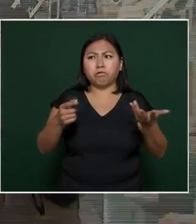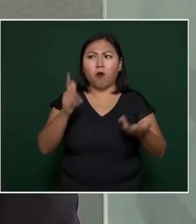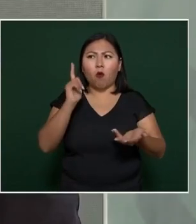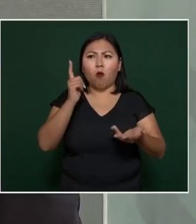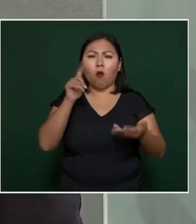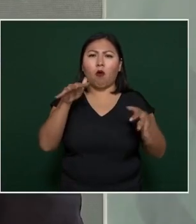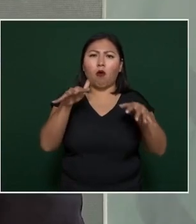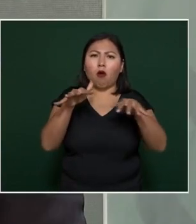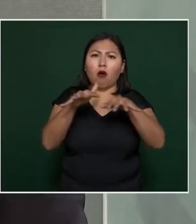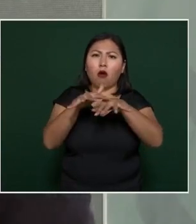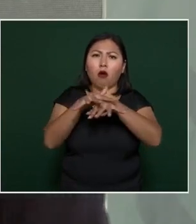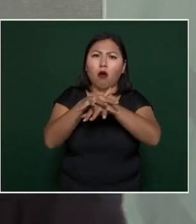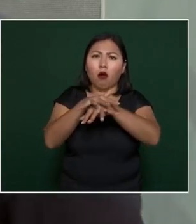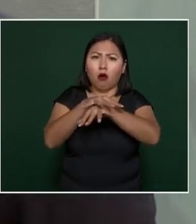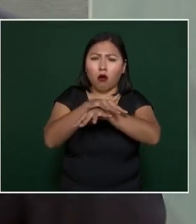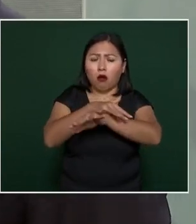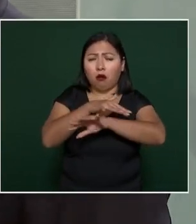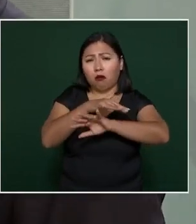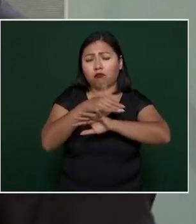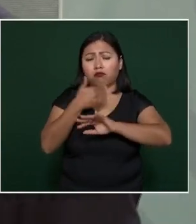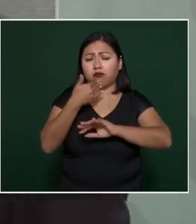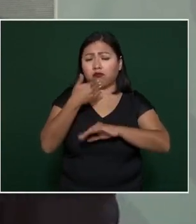eh han